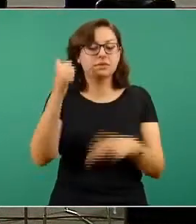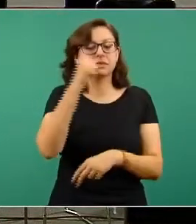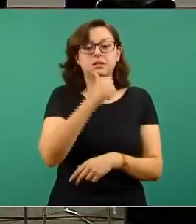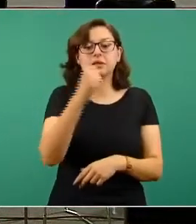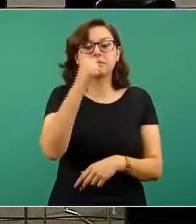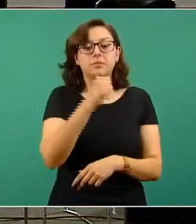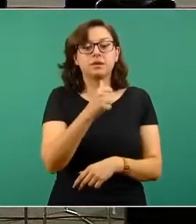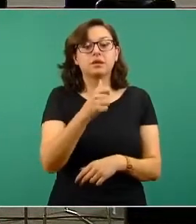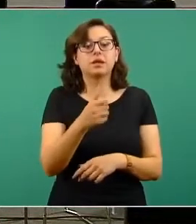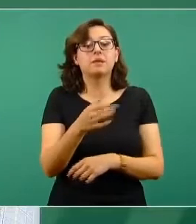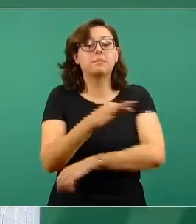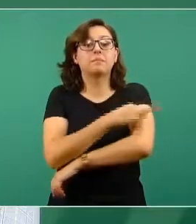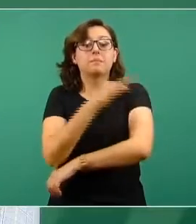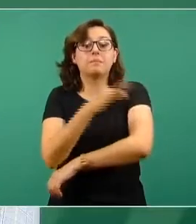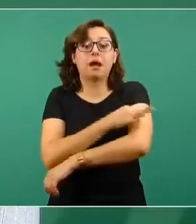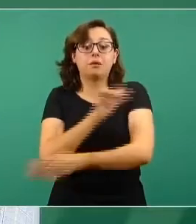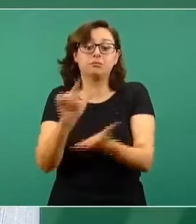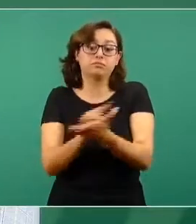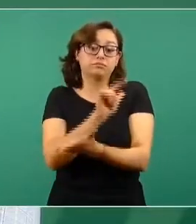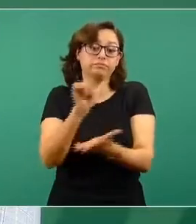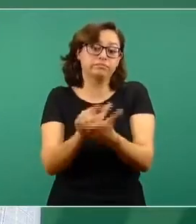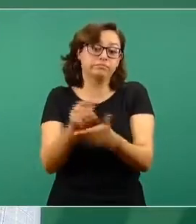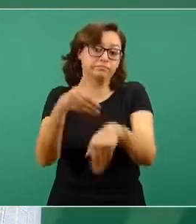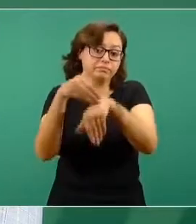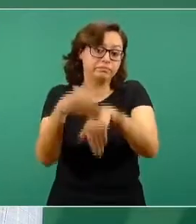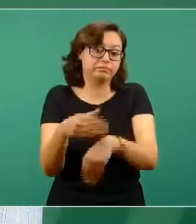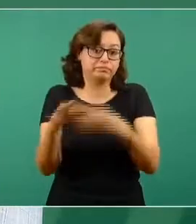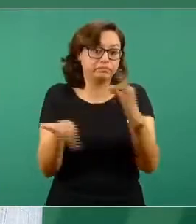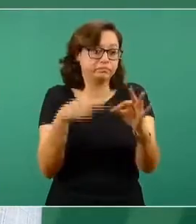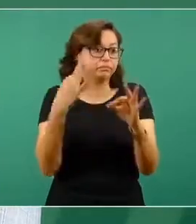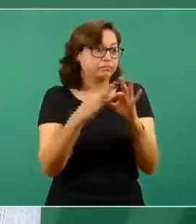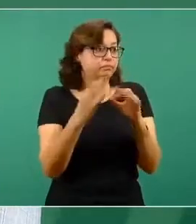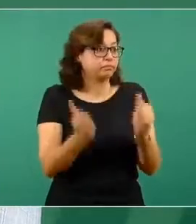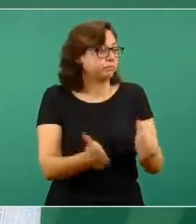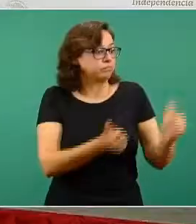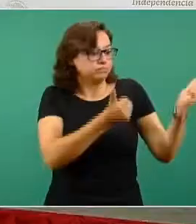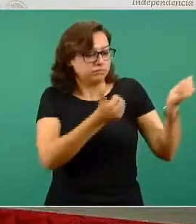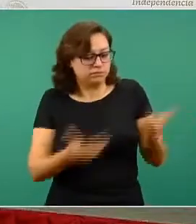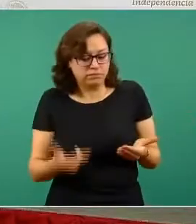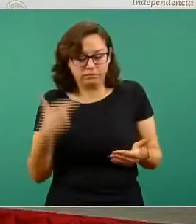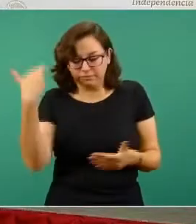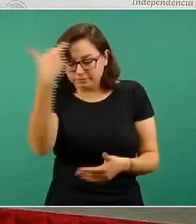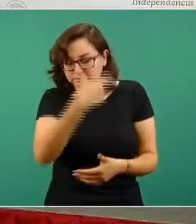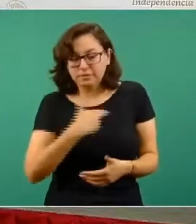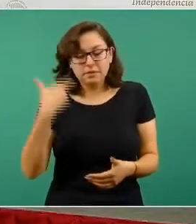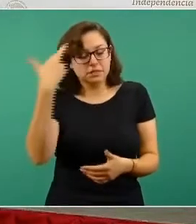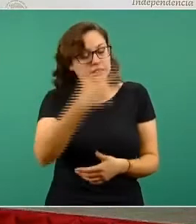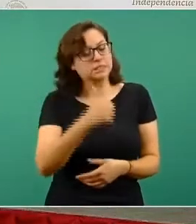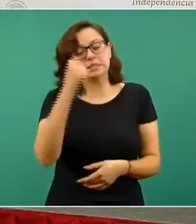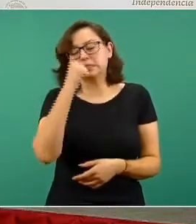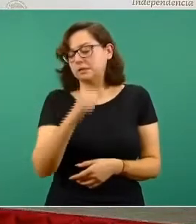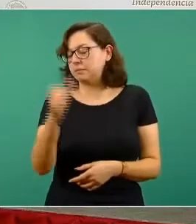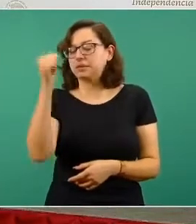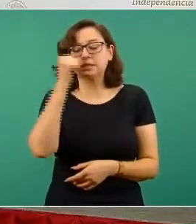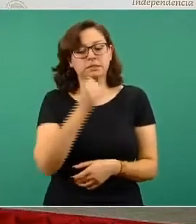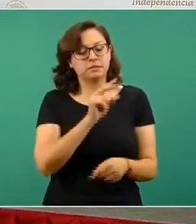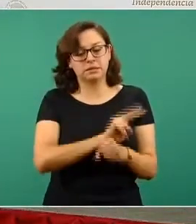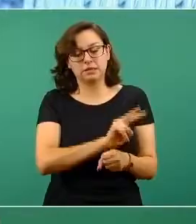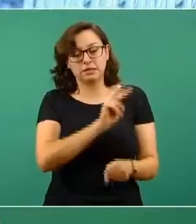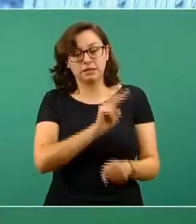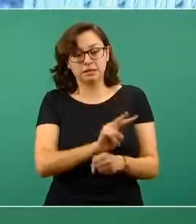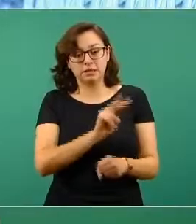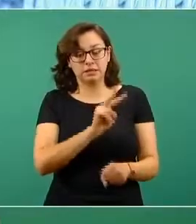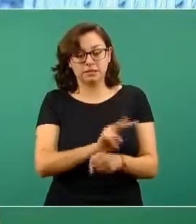los momentos en que las vacunas arriban al país y posteriormente en las revisiones que tienen que hacer de todos estos elementos que